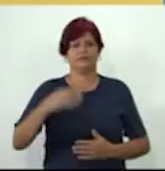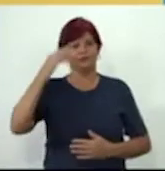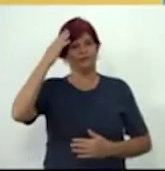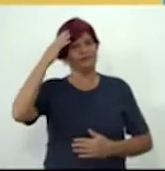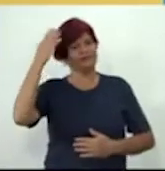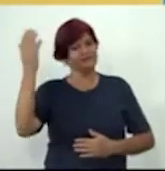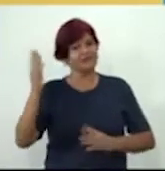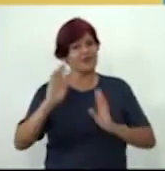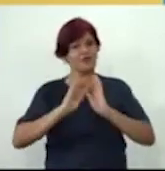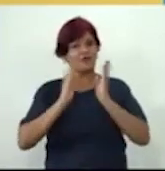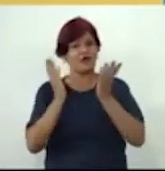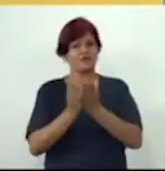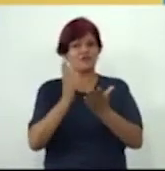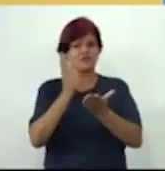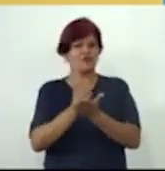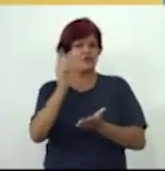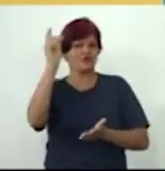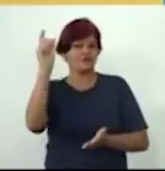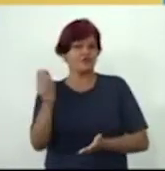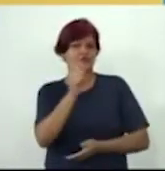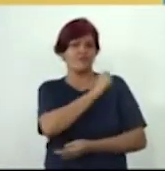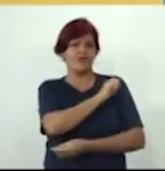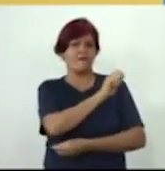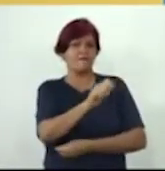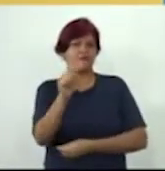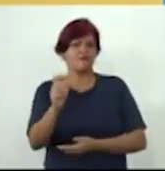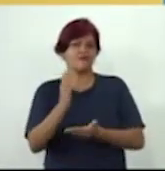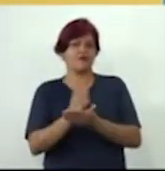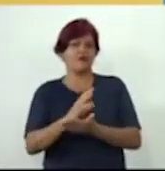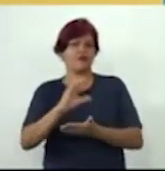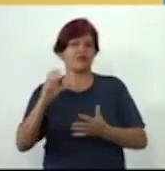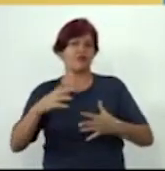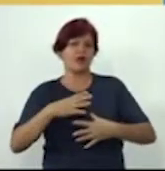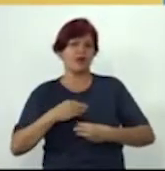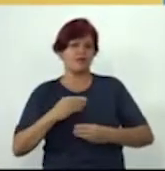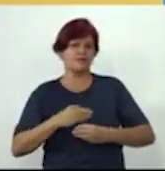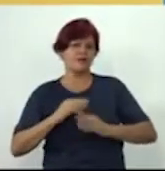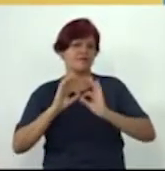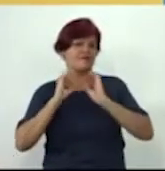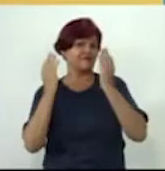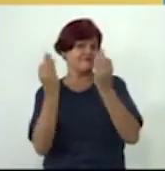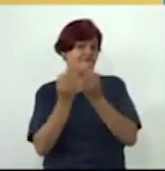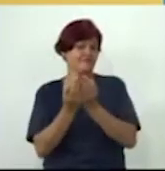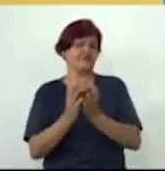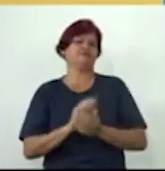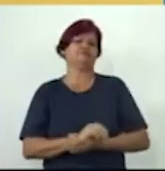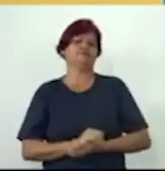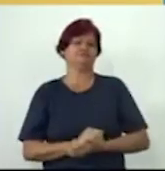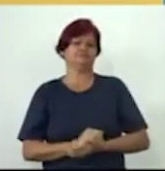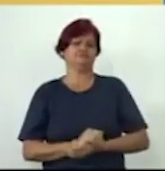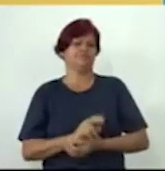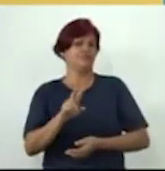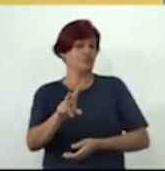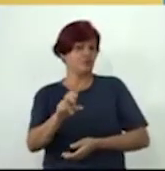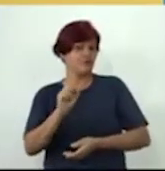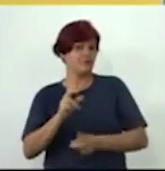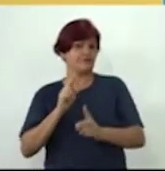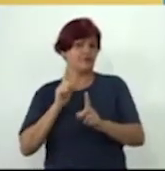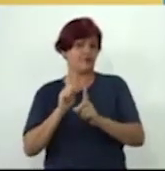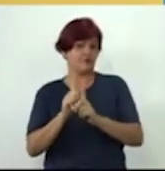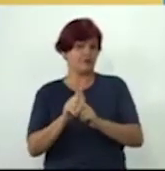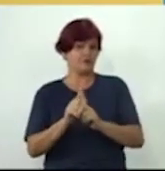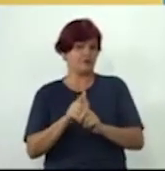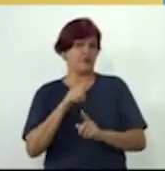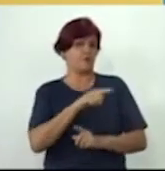Un saludo a todos los estudiantes, profesores de escuelas pedagógicas y familias en general. Nuevamente nos encontramos